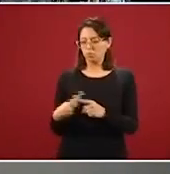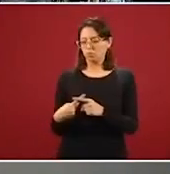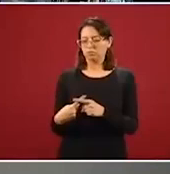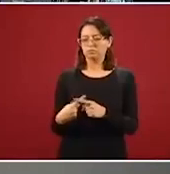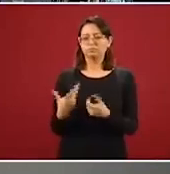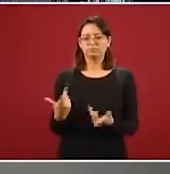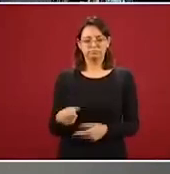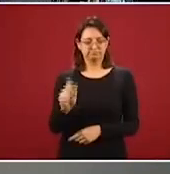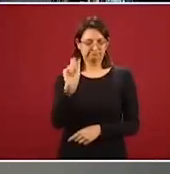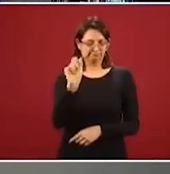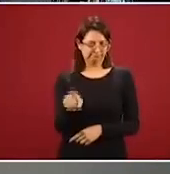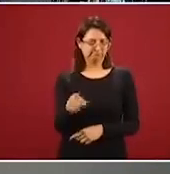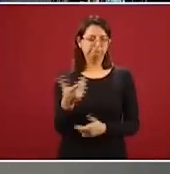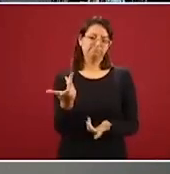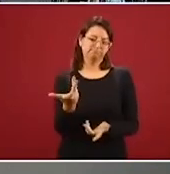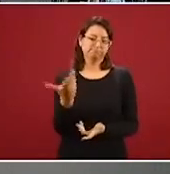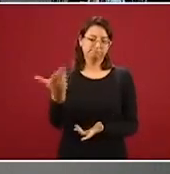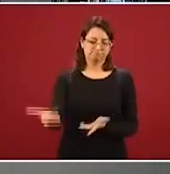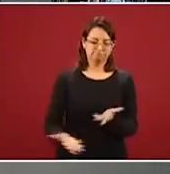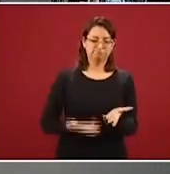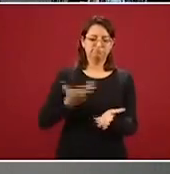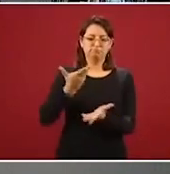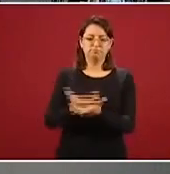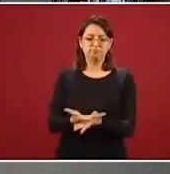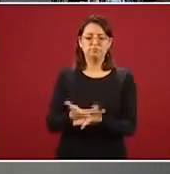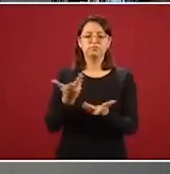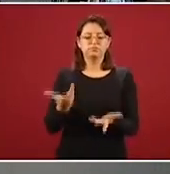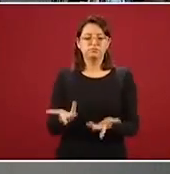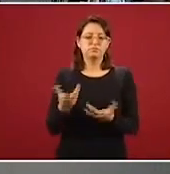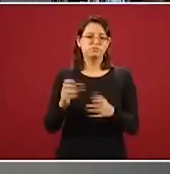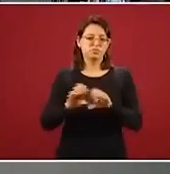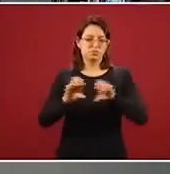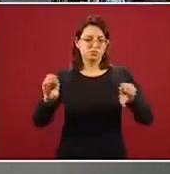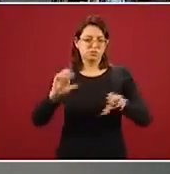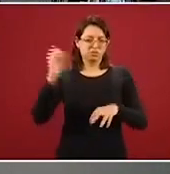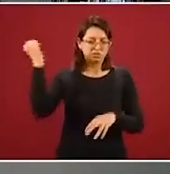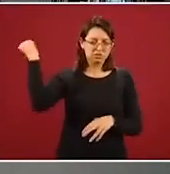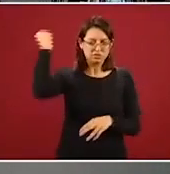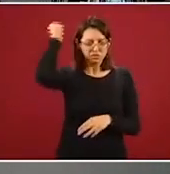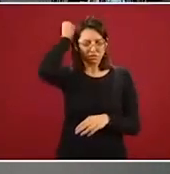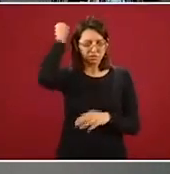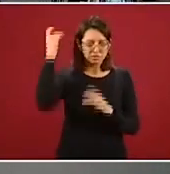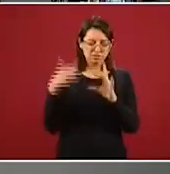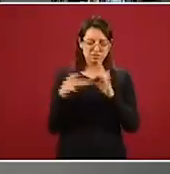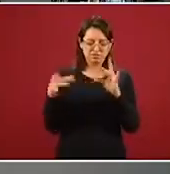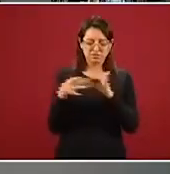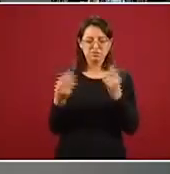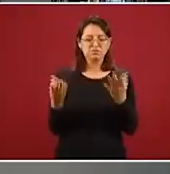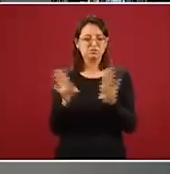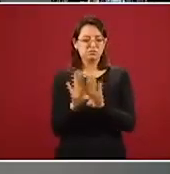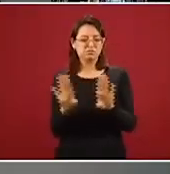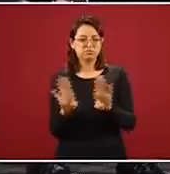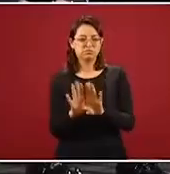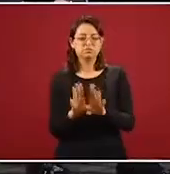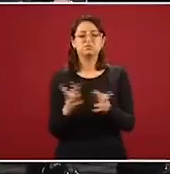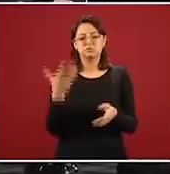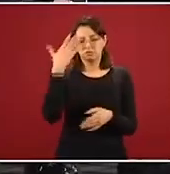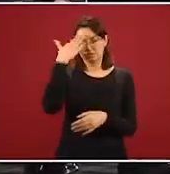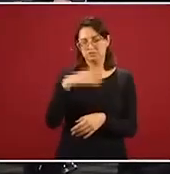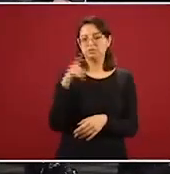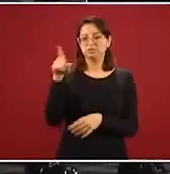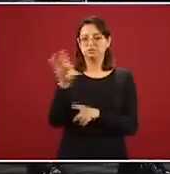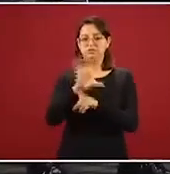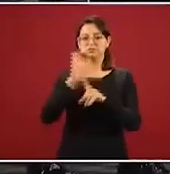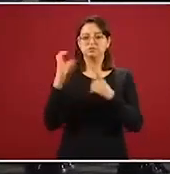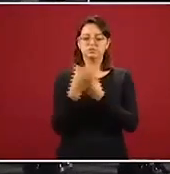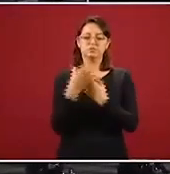usted mismo trajo el modelo de la válvula y explicó esto de manera directa. Tenemos conocimiento de que la Comisión Interamericana de Derechos